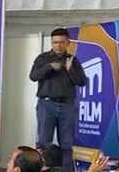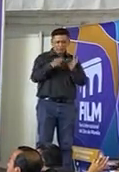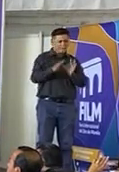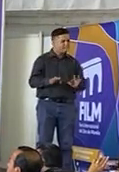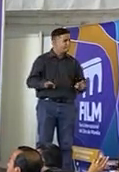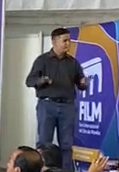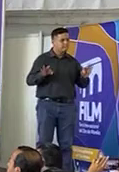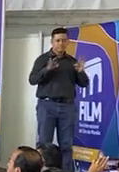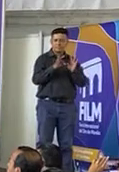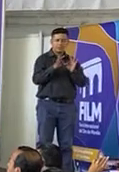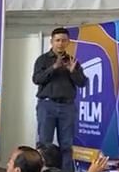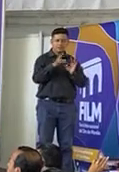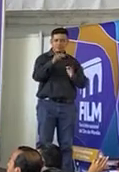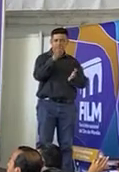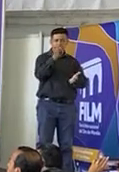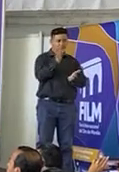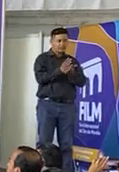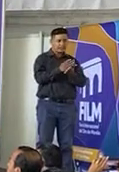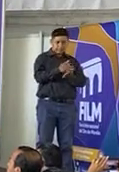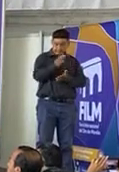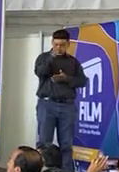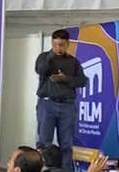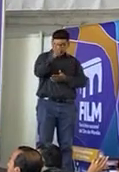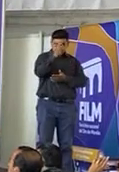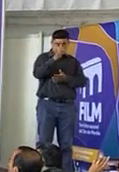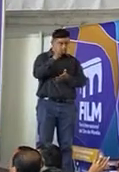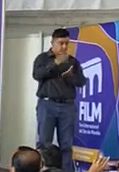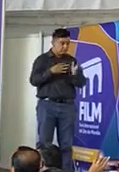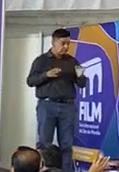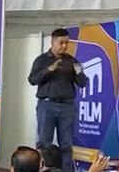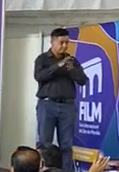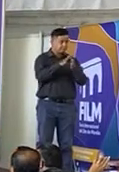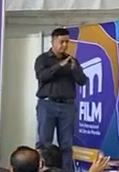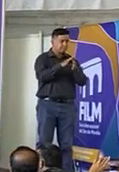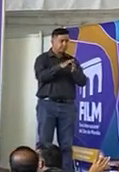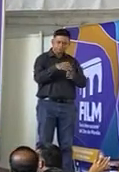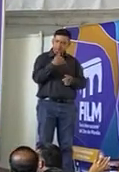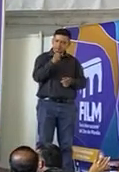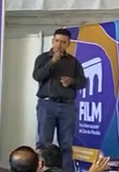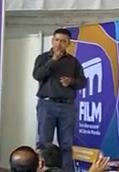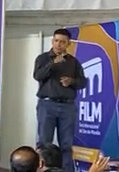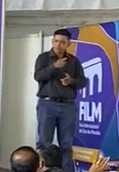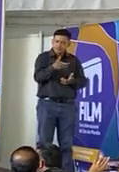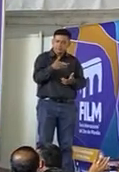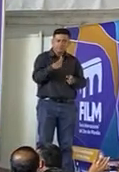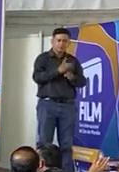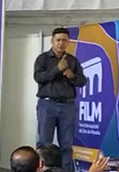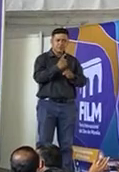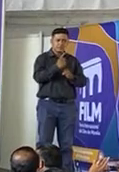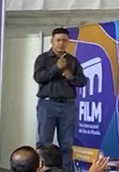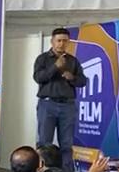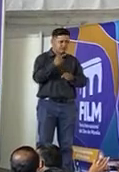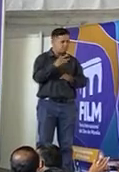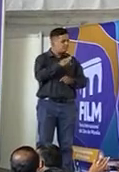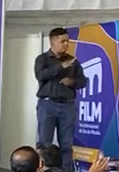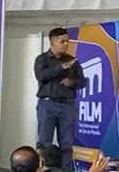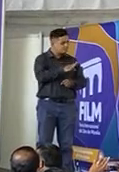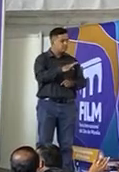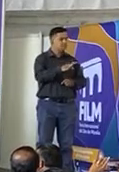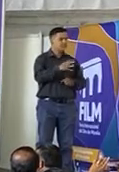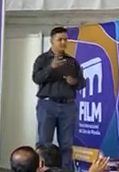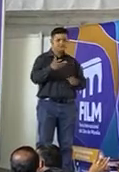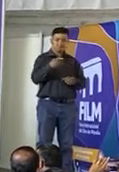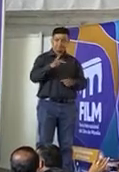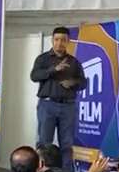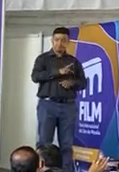fundamental. No solo porque la cultura nos une y nos hermana, sino que es la posibilidad de que